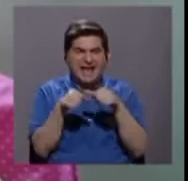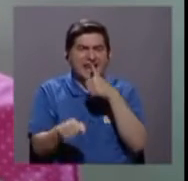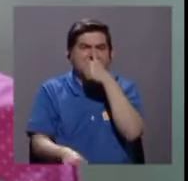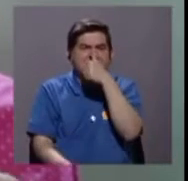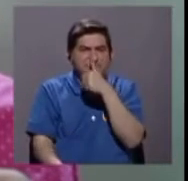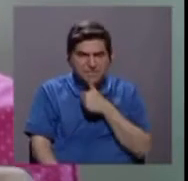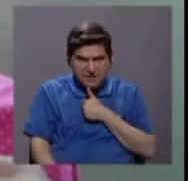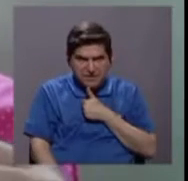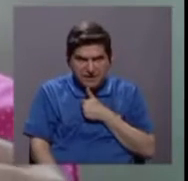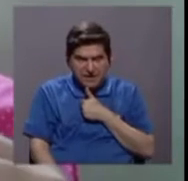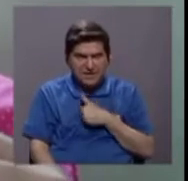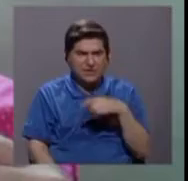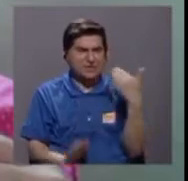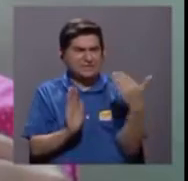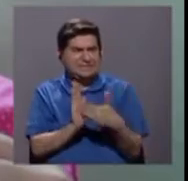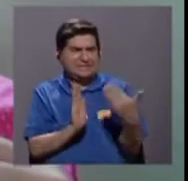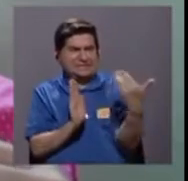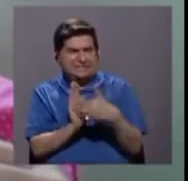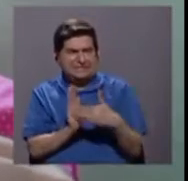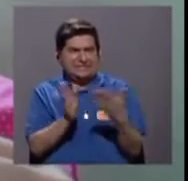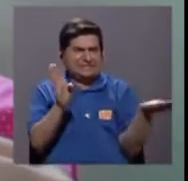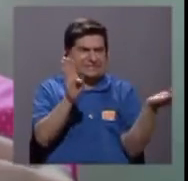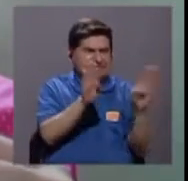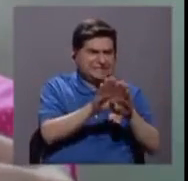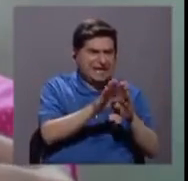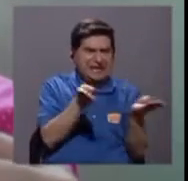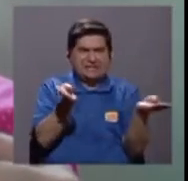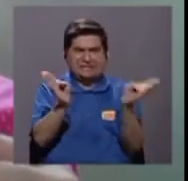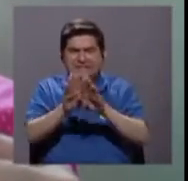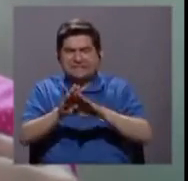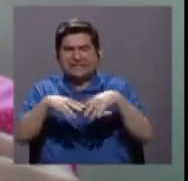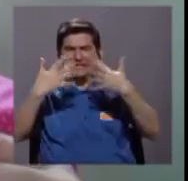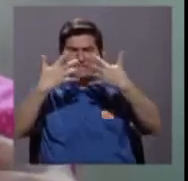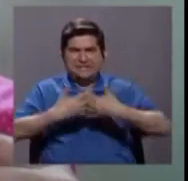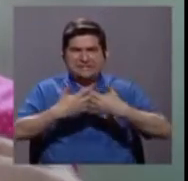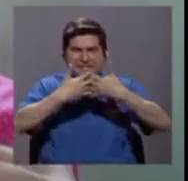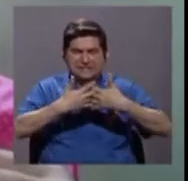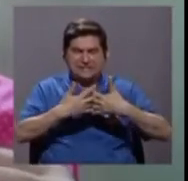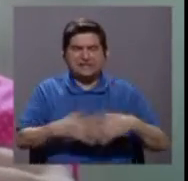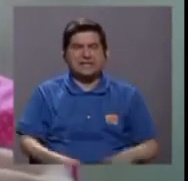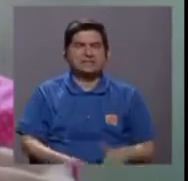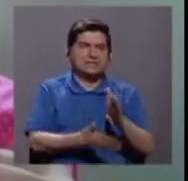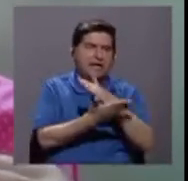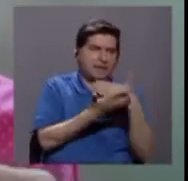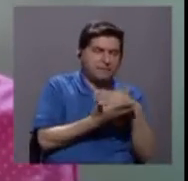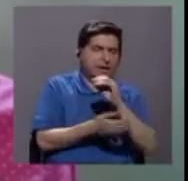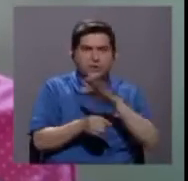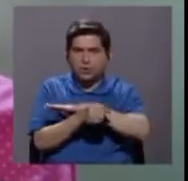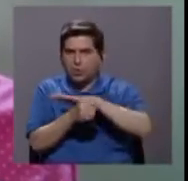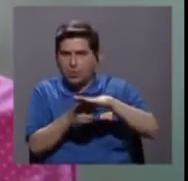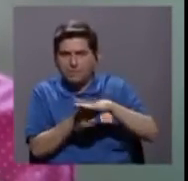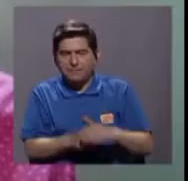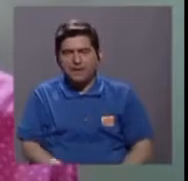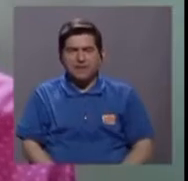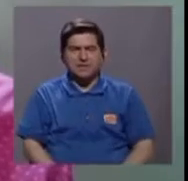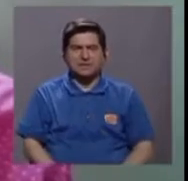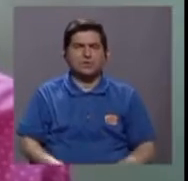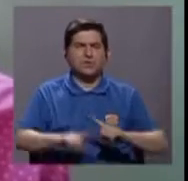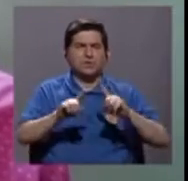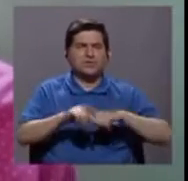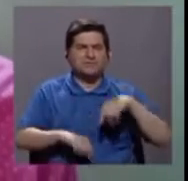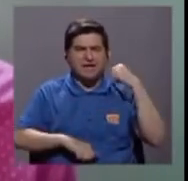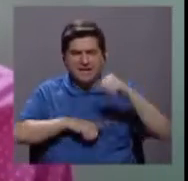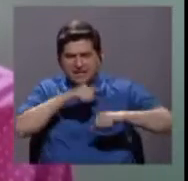privado está sufriendo cierres de empresas parciales, totales, los emprendimientos que se han caído y por lo